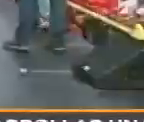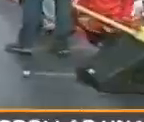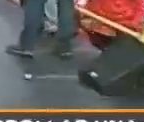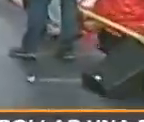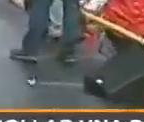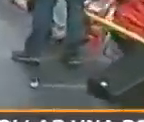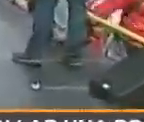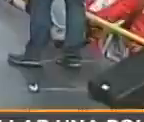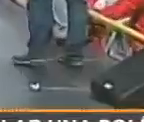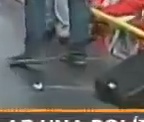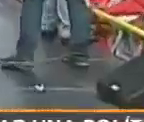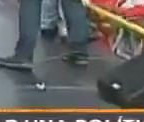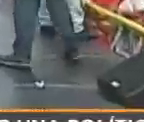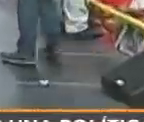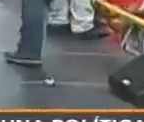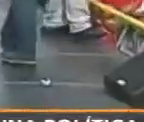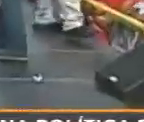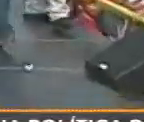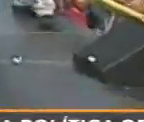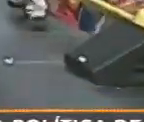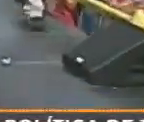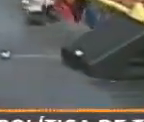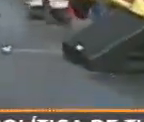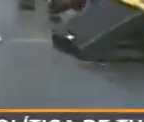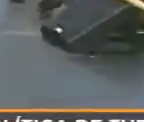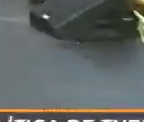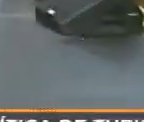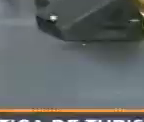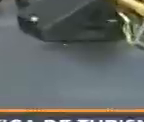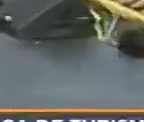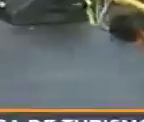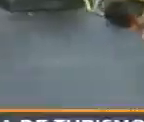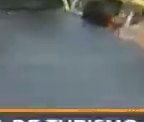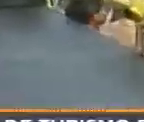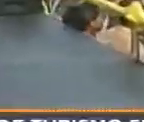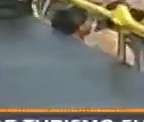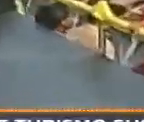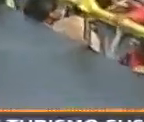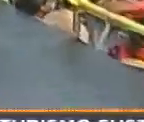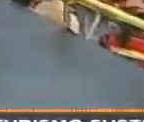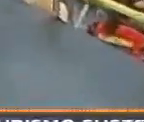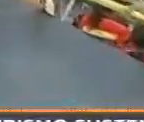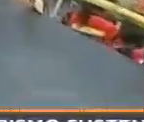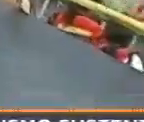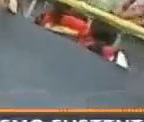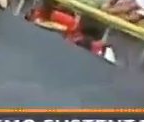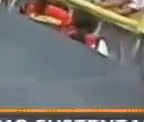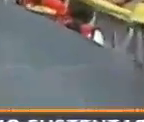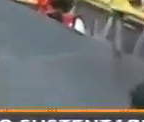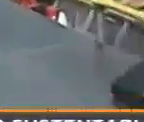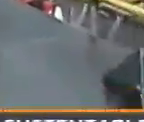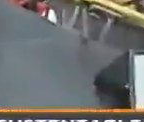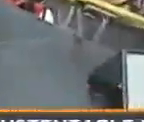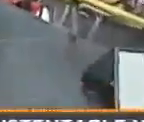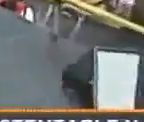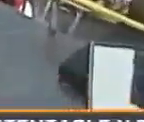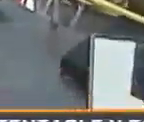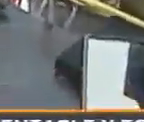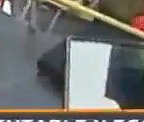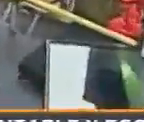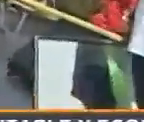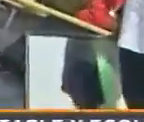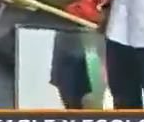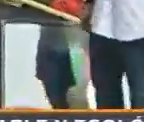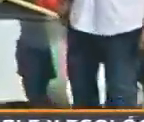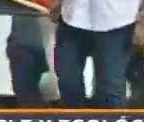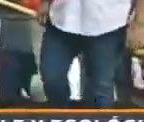igualmente destacaba de resultar el reelecto este próximo 20 de mayo continuará por